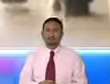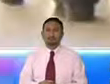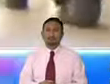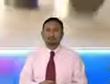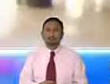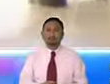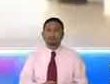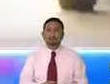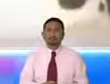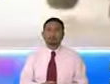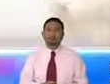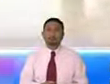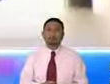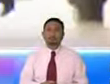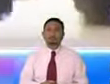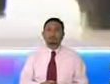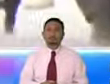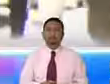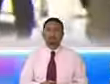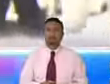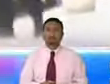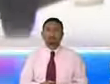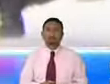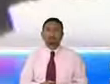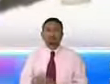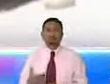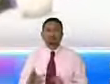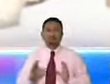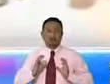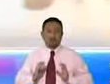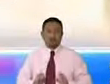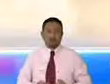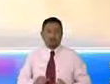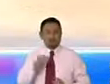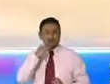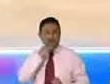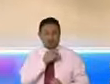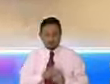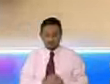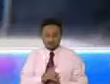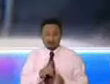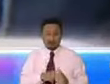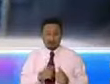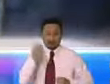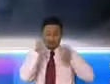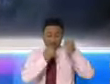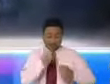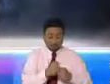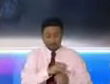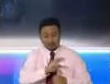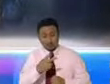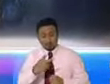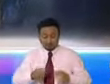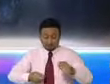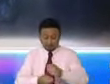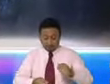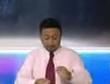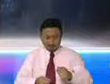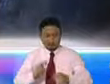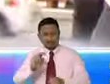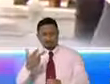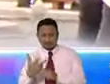De las conductas delictivas execrables, después de la tortura y el asesinato, está la violación a niños y